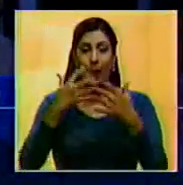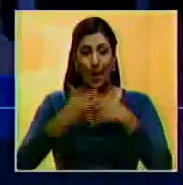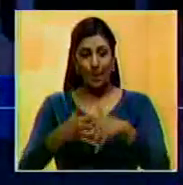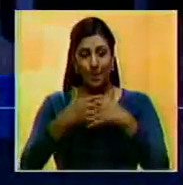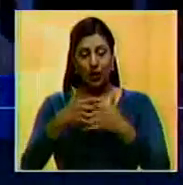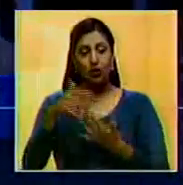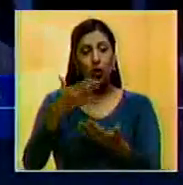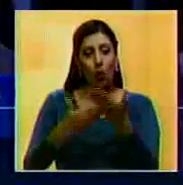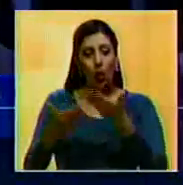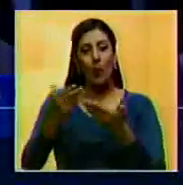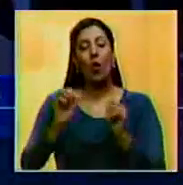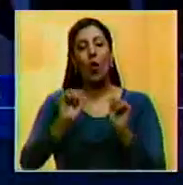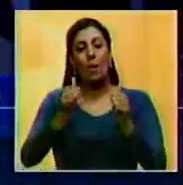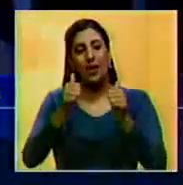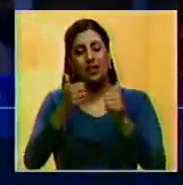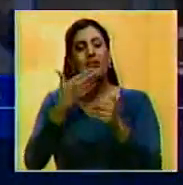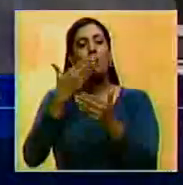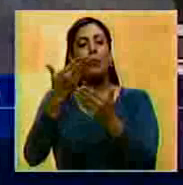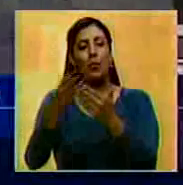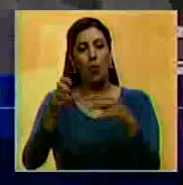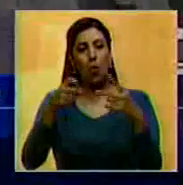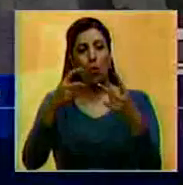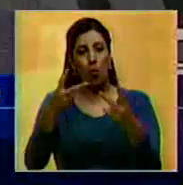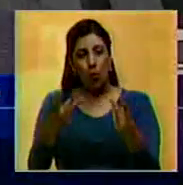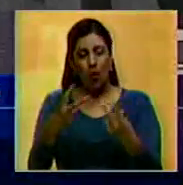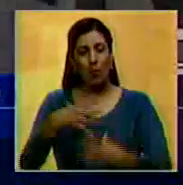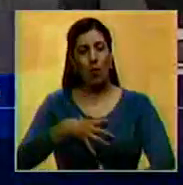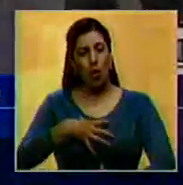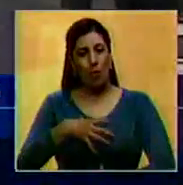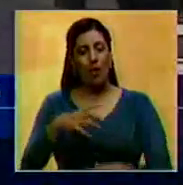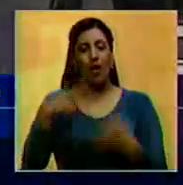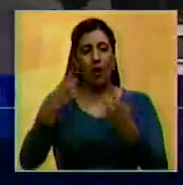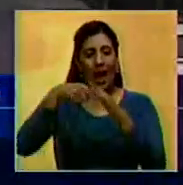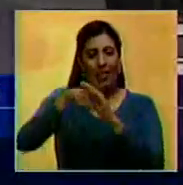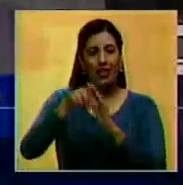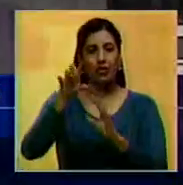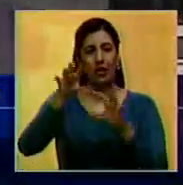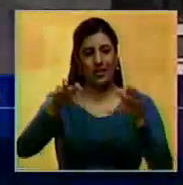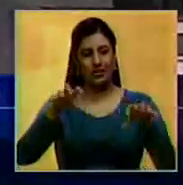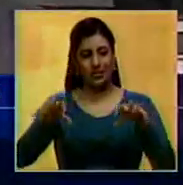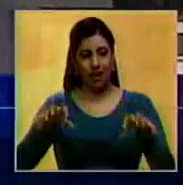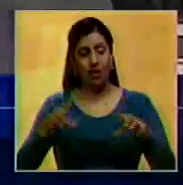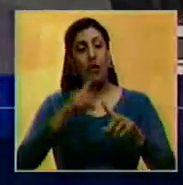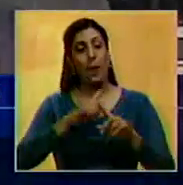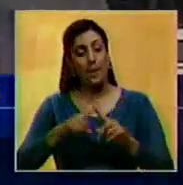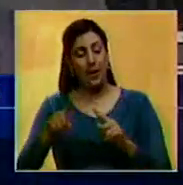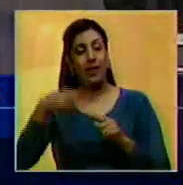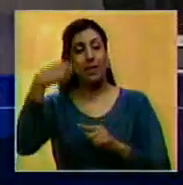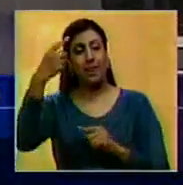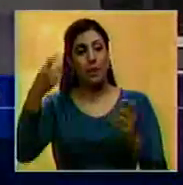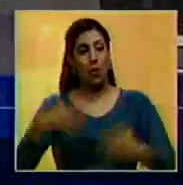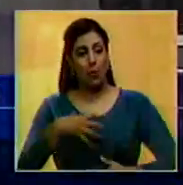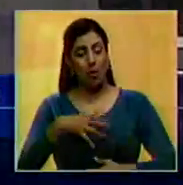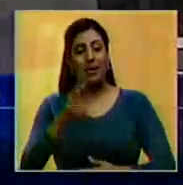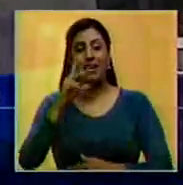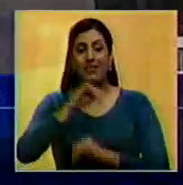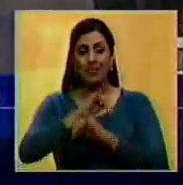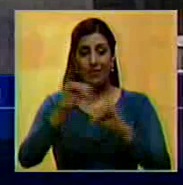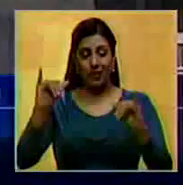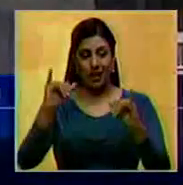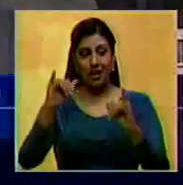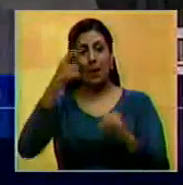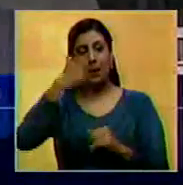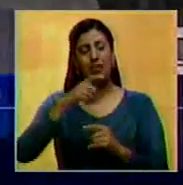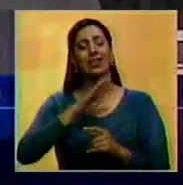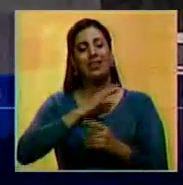empresarios comenzó a presentar como humorista en el interior del país. Luego de que el programa de humor saliera del aire,